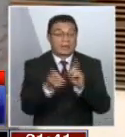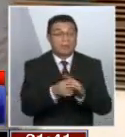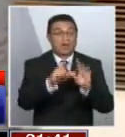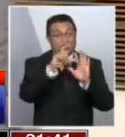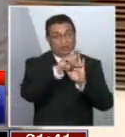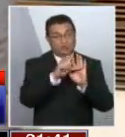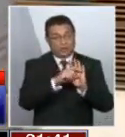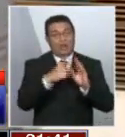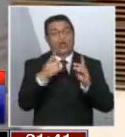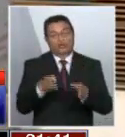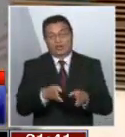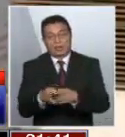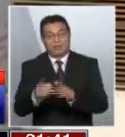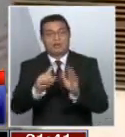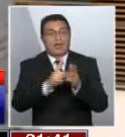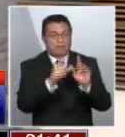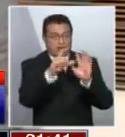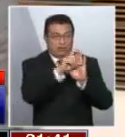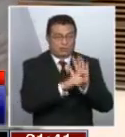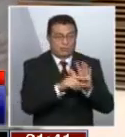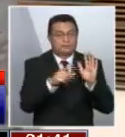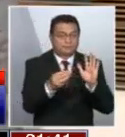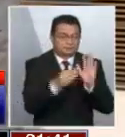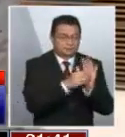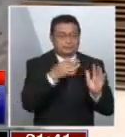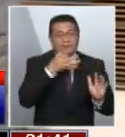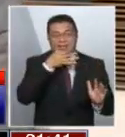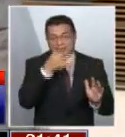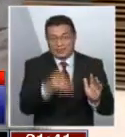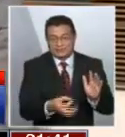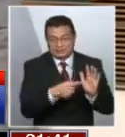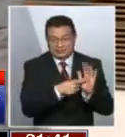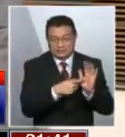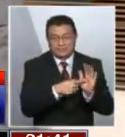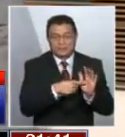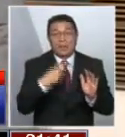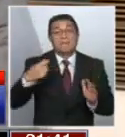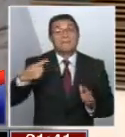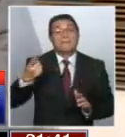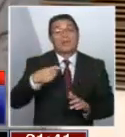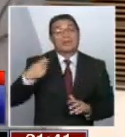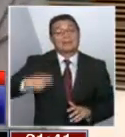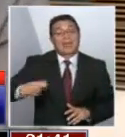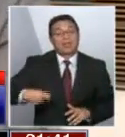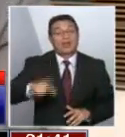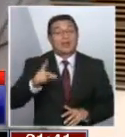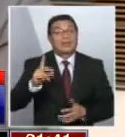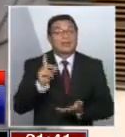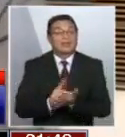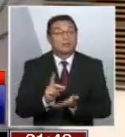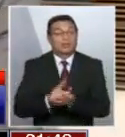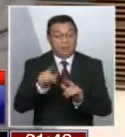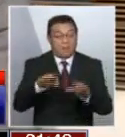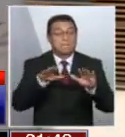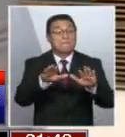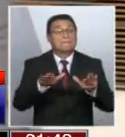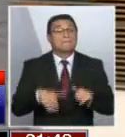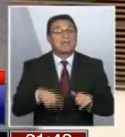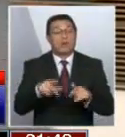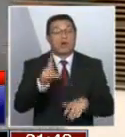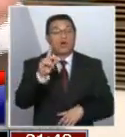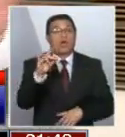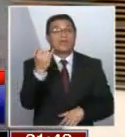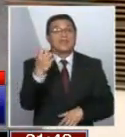es más enredosa, donde en lugar de decir que los parlamentarios van a tener exactamente la misma